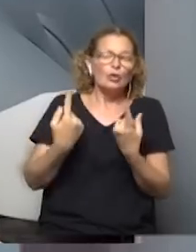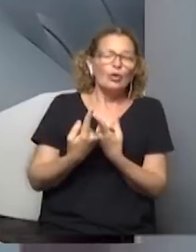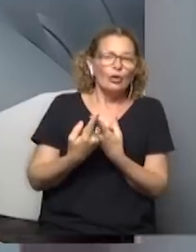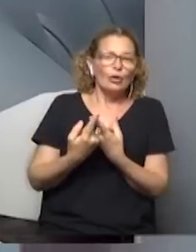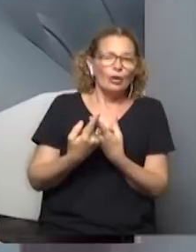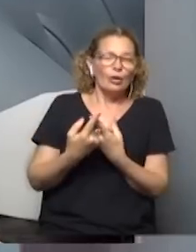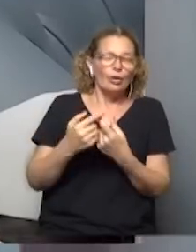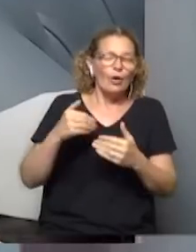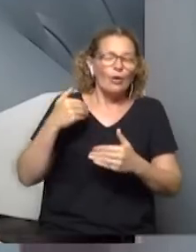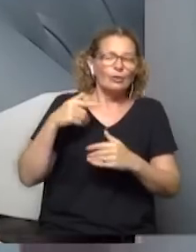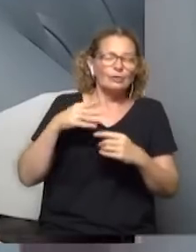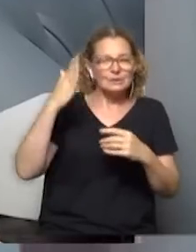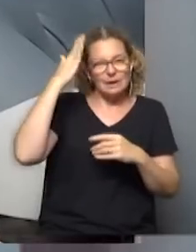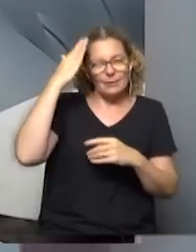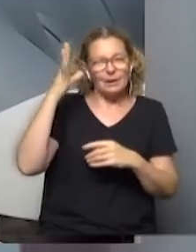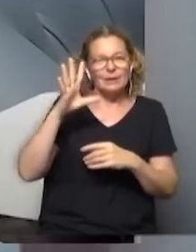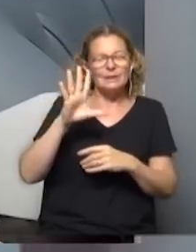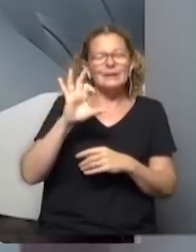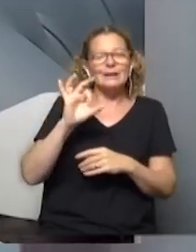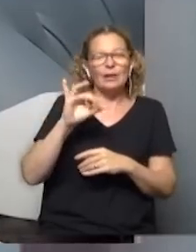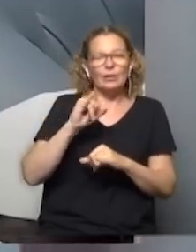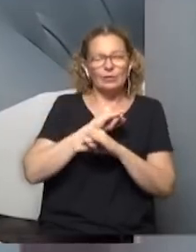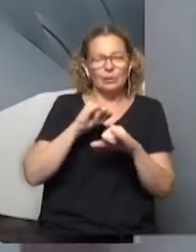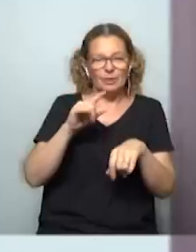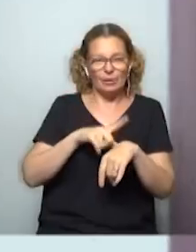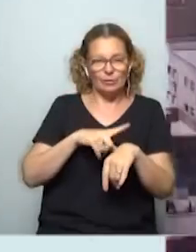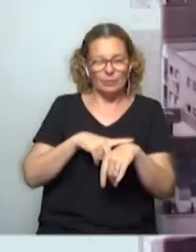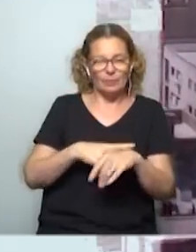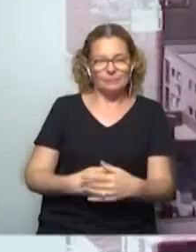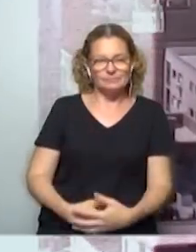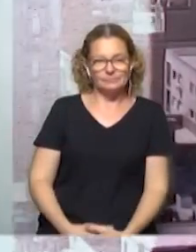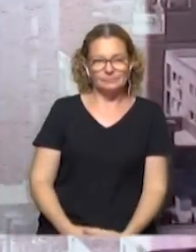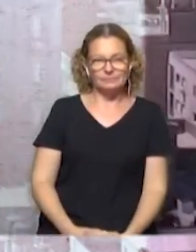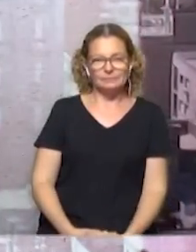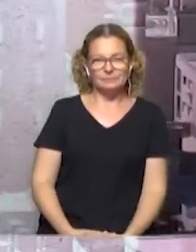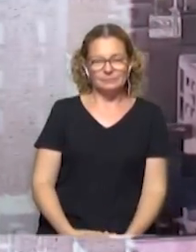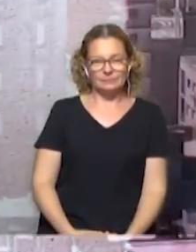nos pasó por arriba senador se terminó su tiempo